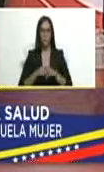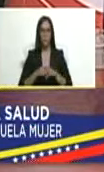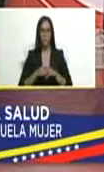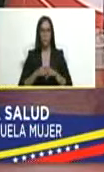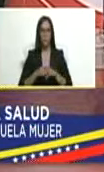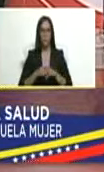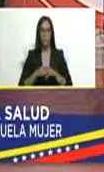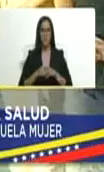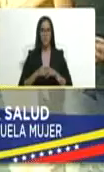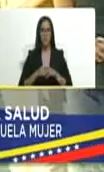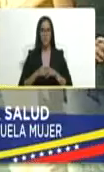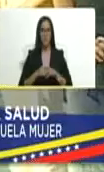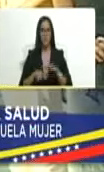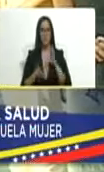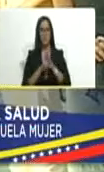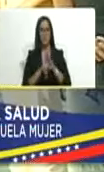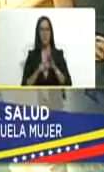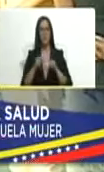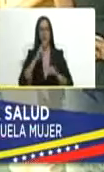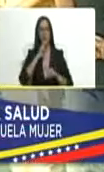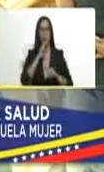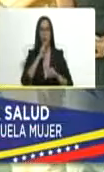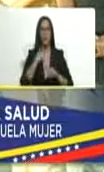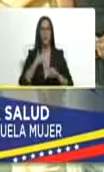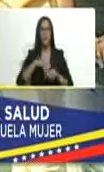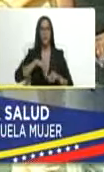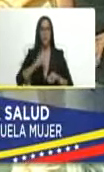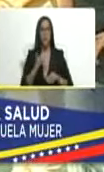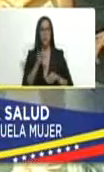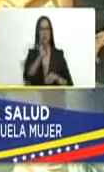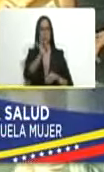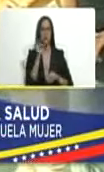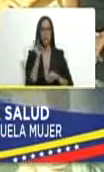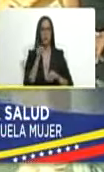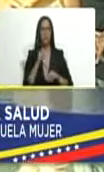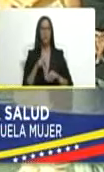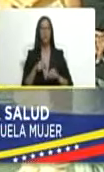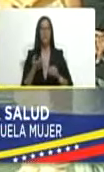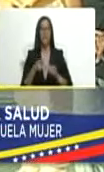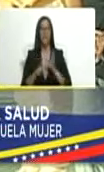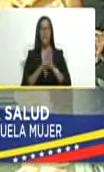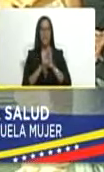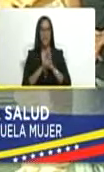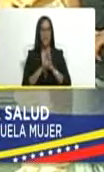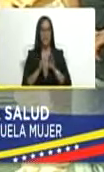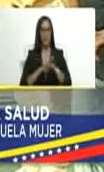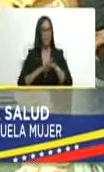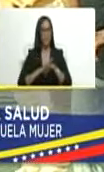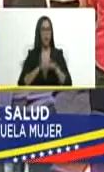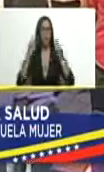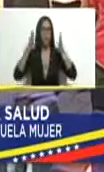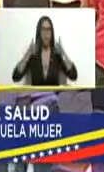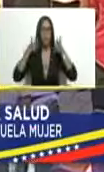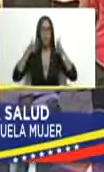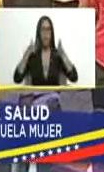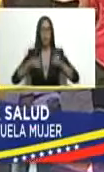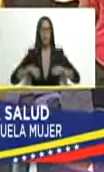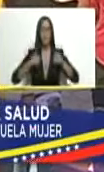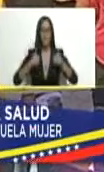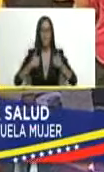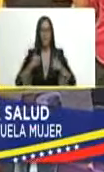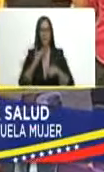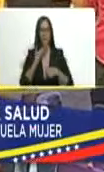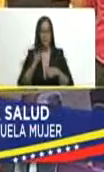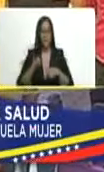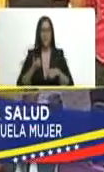Lección de oro que yo puedo sacar, una de las lecciones más grandes que puedo sacar de las enseñanzas del maestro